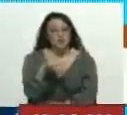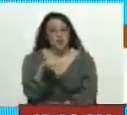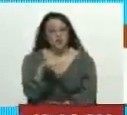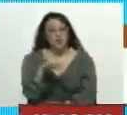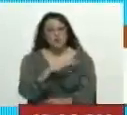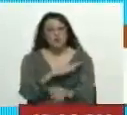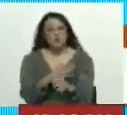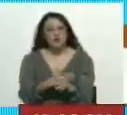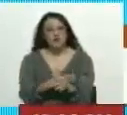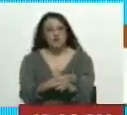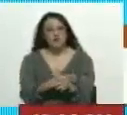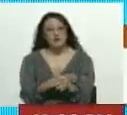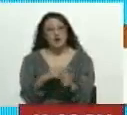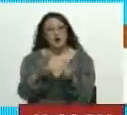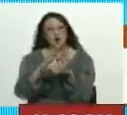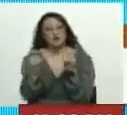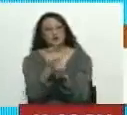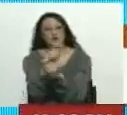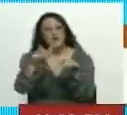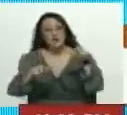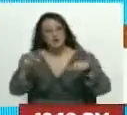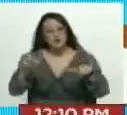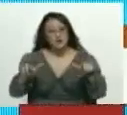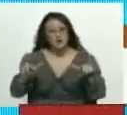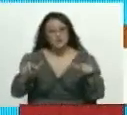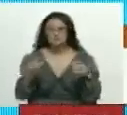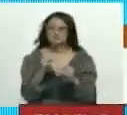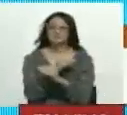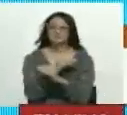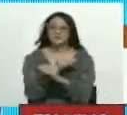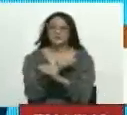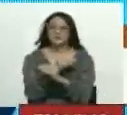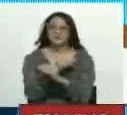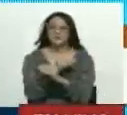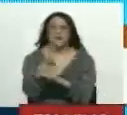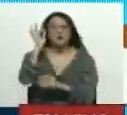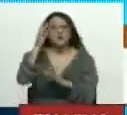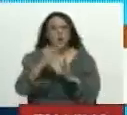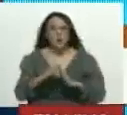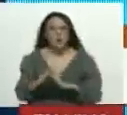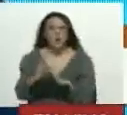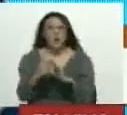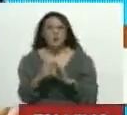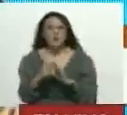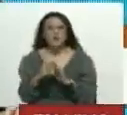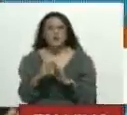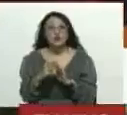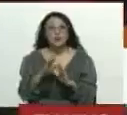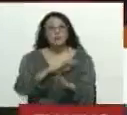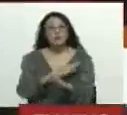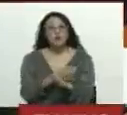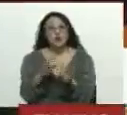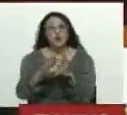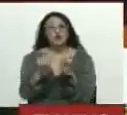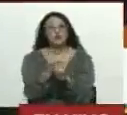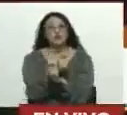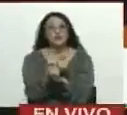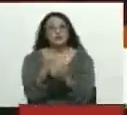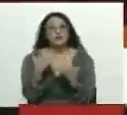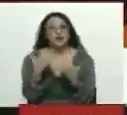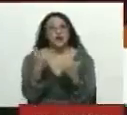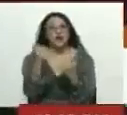y el poder Constituyente al contrario un consejo comunal es poder Constituyente es la